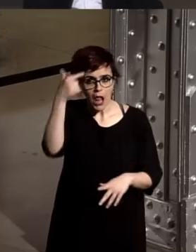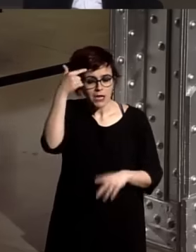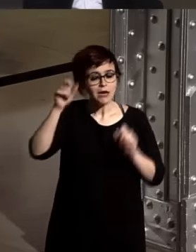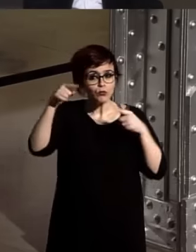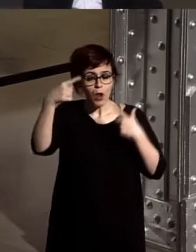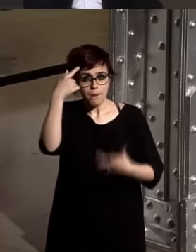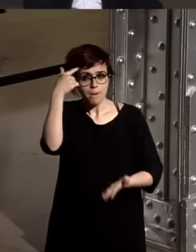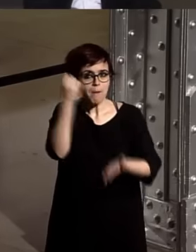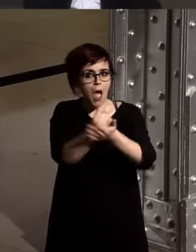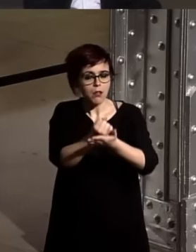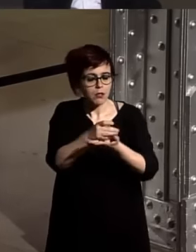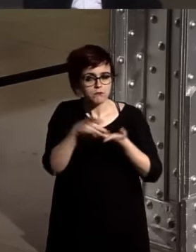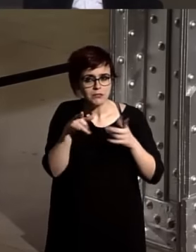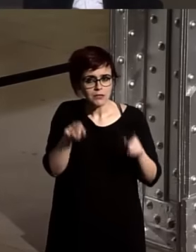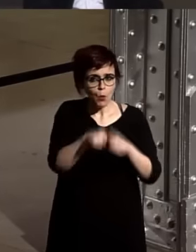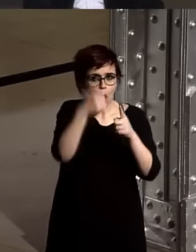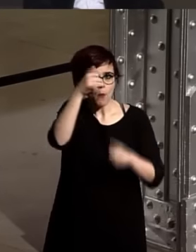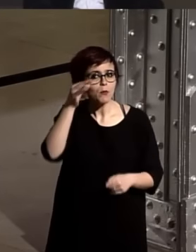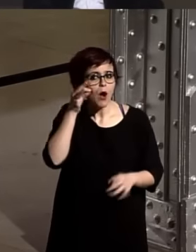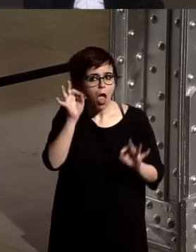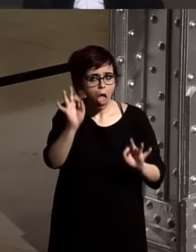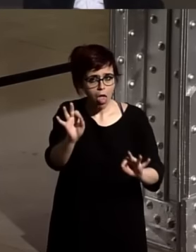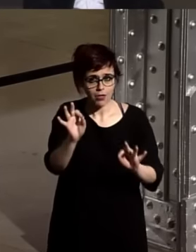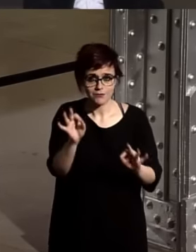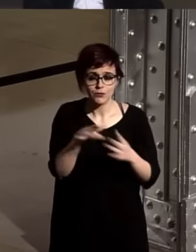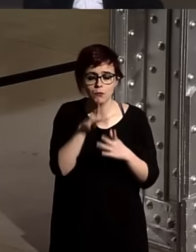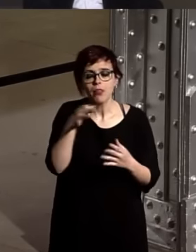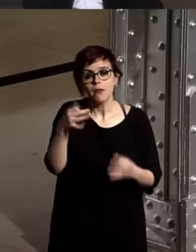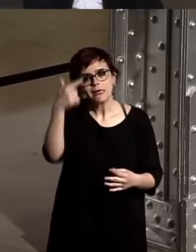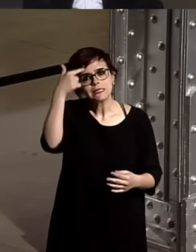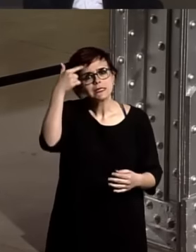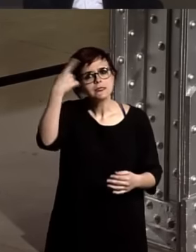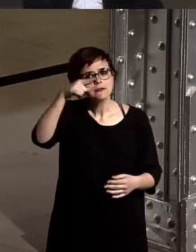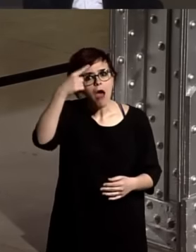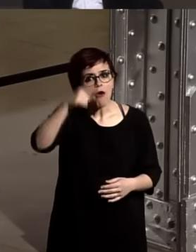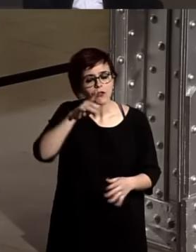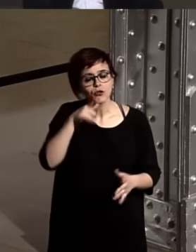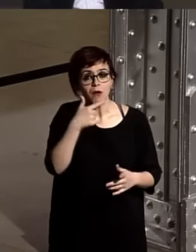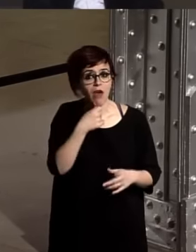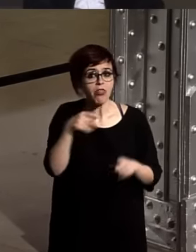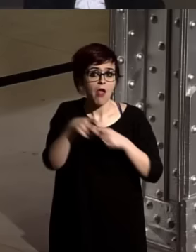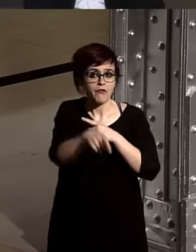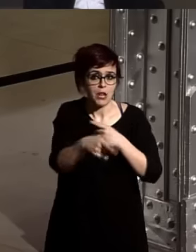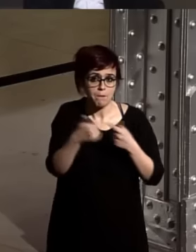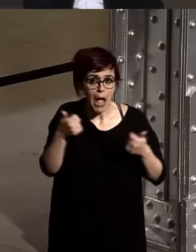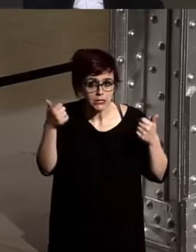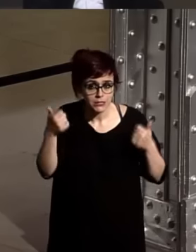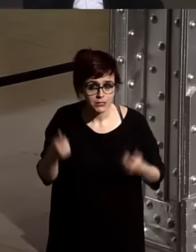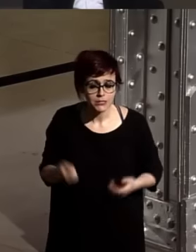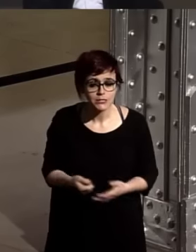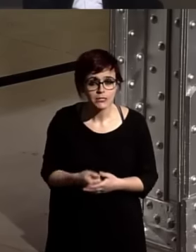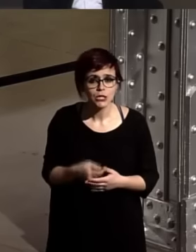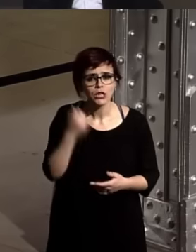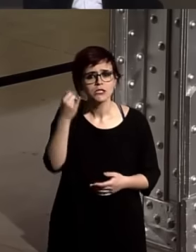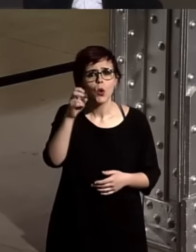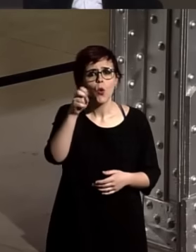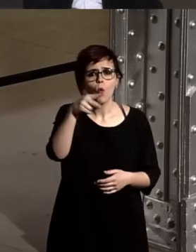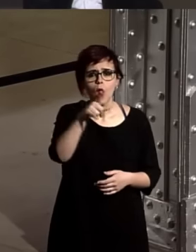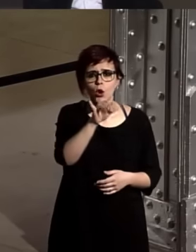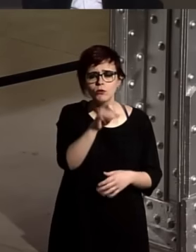mujeres lo que tenemos que hacer ser conscientes de ellos y si somos conscientes pues intentaremos evitarlos no Juan Luis no hay